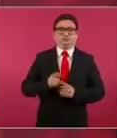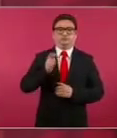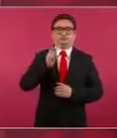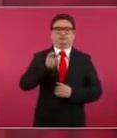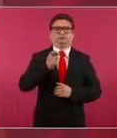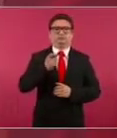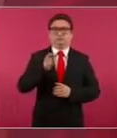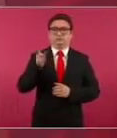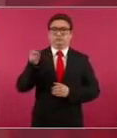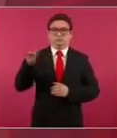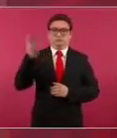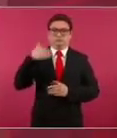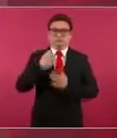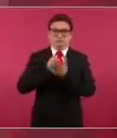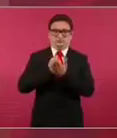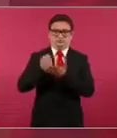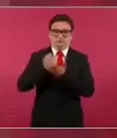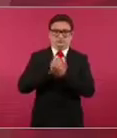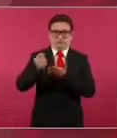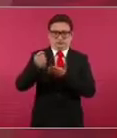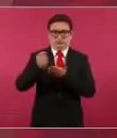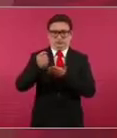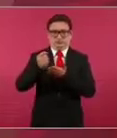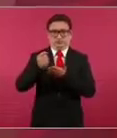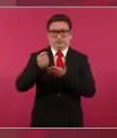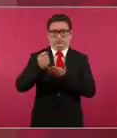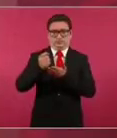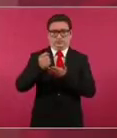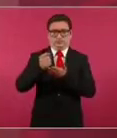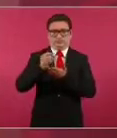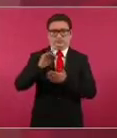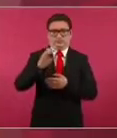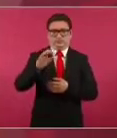crédito fiscal